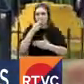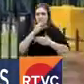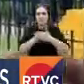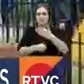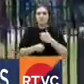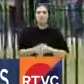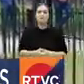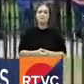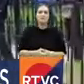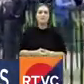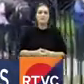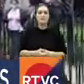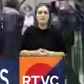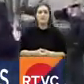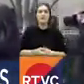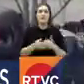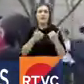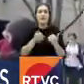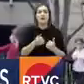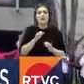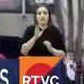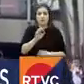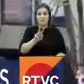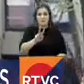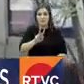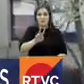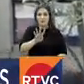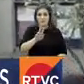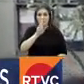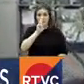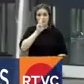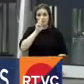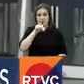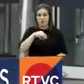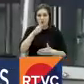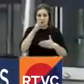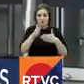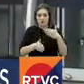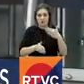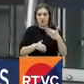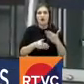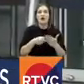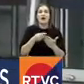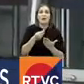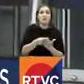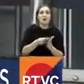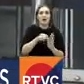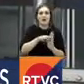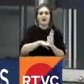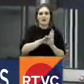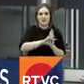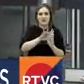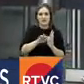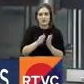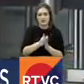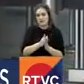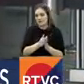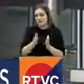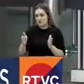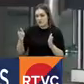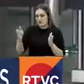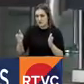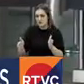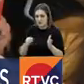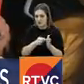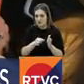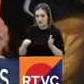Los contribuyentes tendrán hasta el 24 de junio para pagar el impuesto predial con descuento y el plazo para pagar sin sanción finalizará el